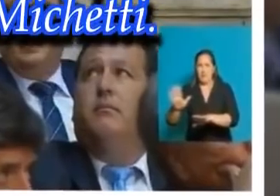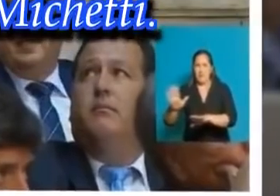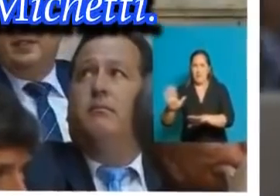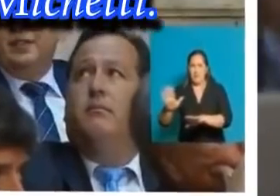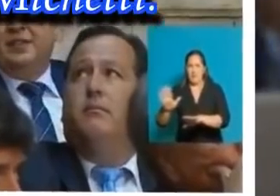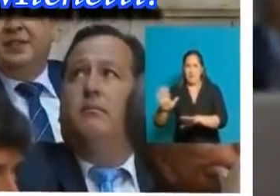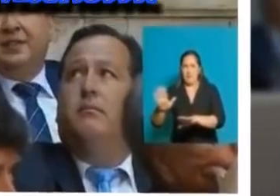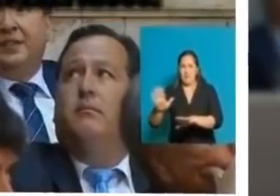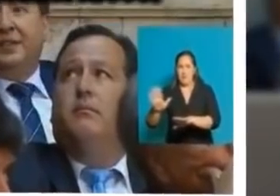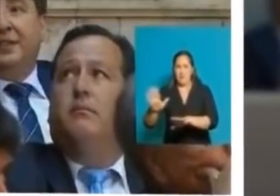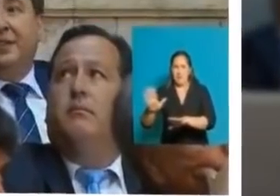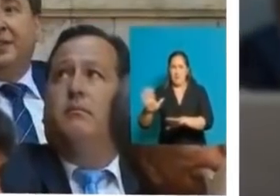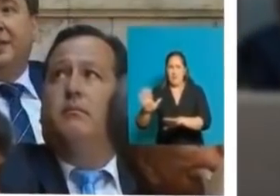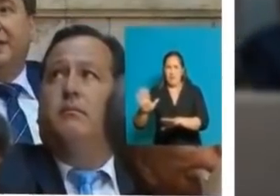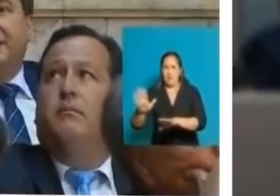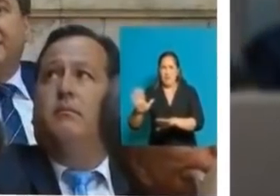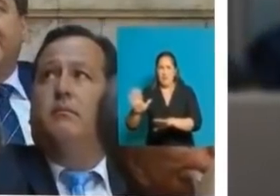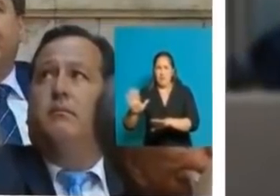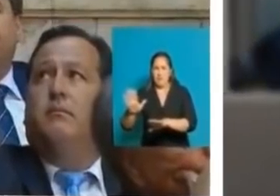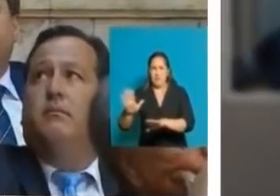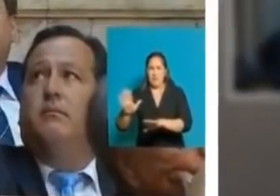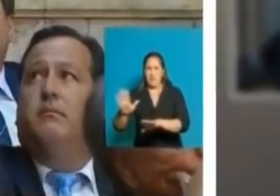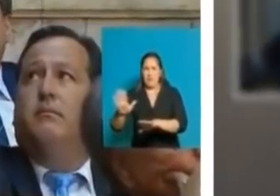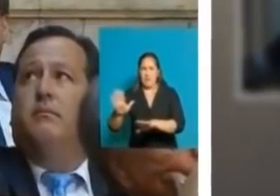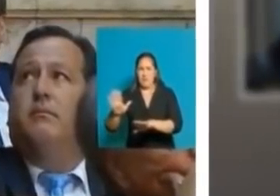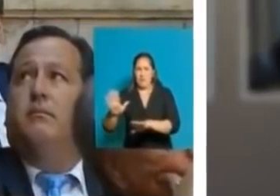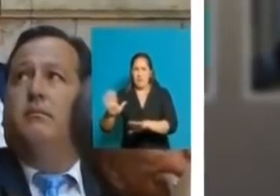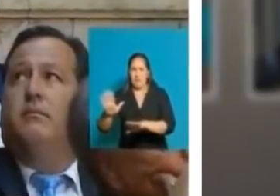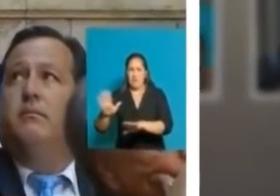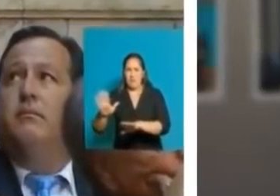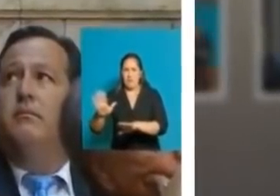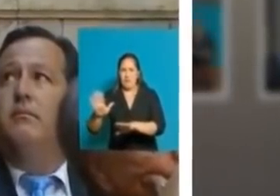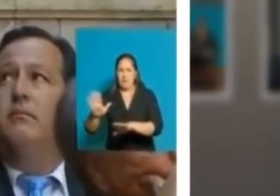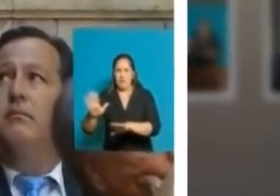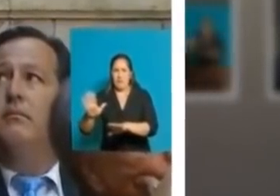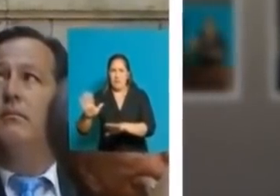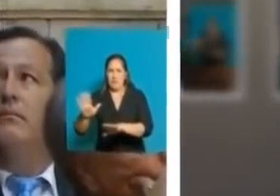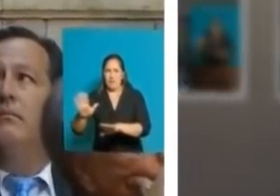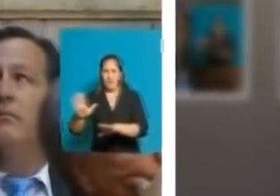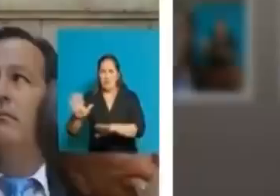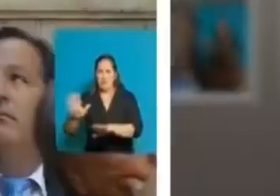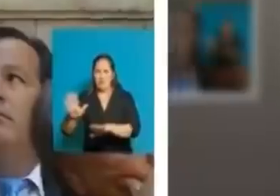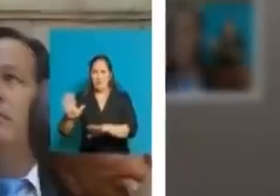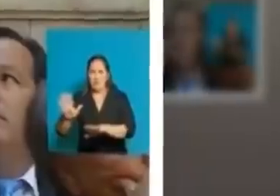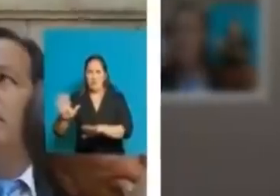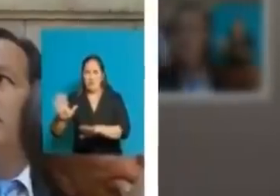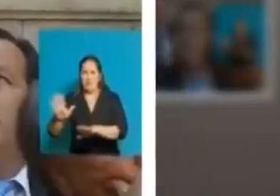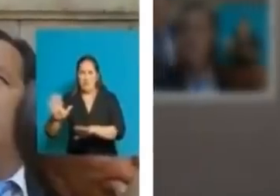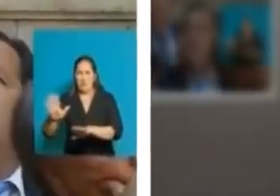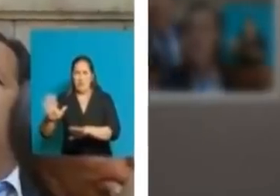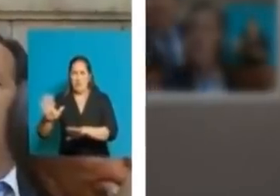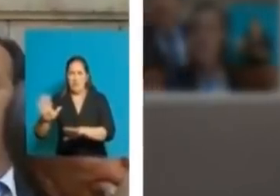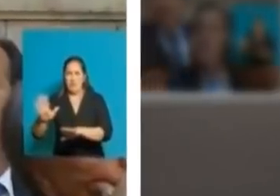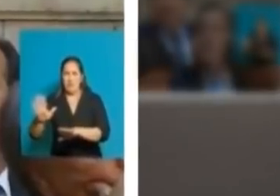para diputados electos, ordenó Michetti.